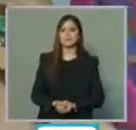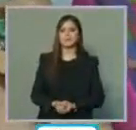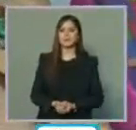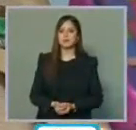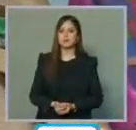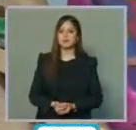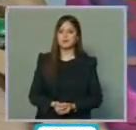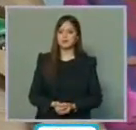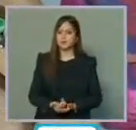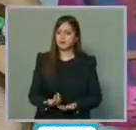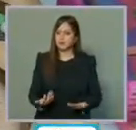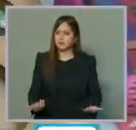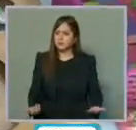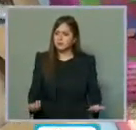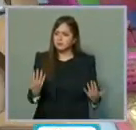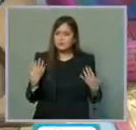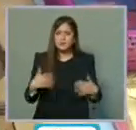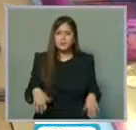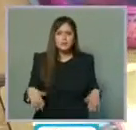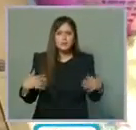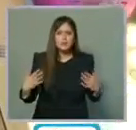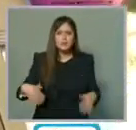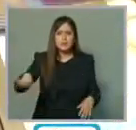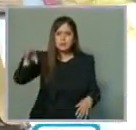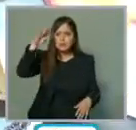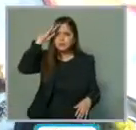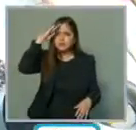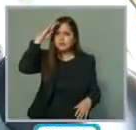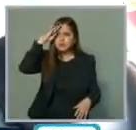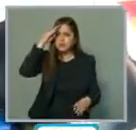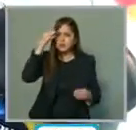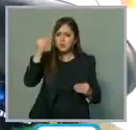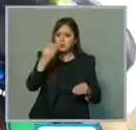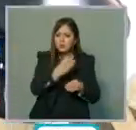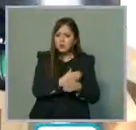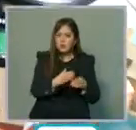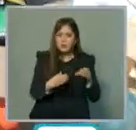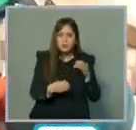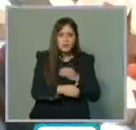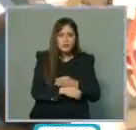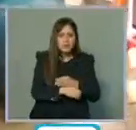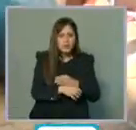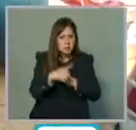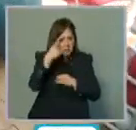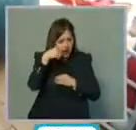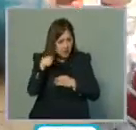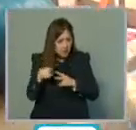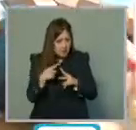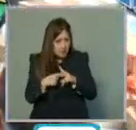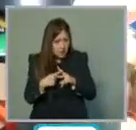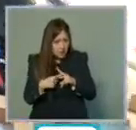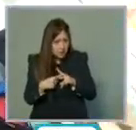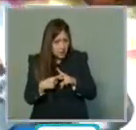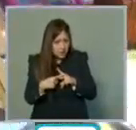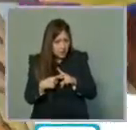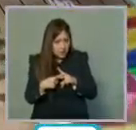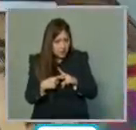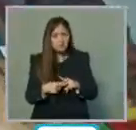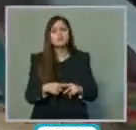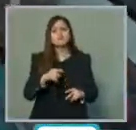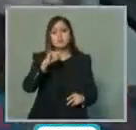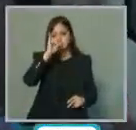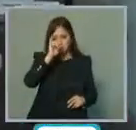Oiga, maestro, ¿qué de cosas tiene aquí? ¿Para qué sirve todo esto? ¿Para las matemáticas? Sí, mira, casi todos los